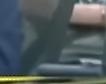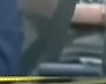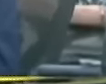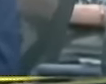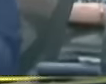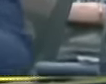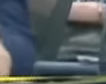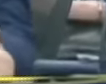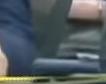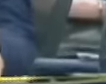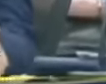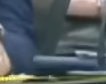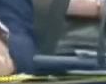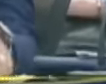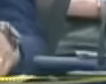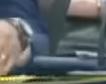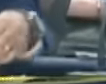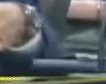Tenemos la madurez suficiente.